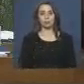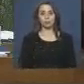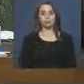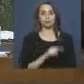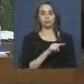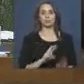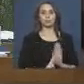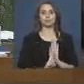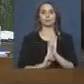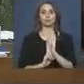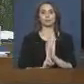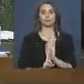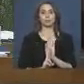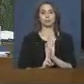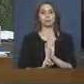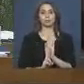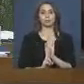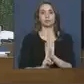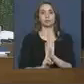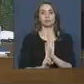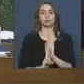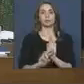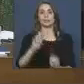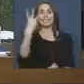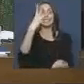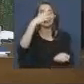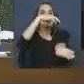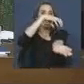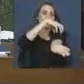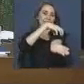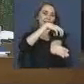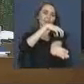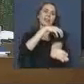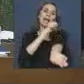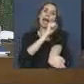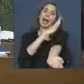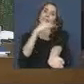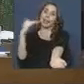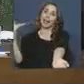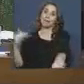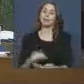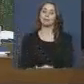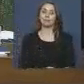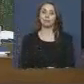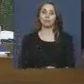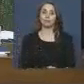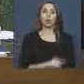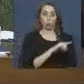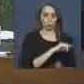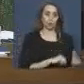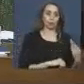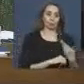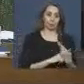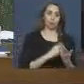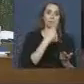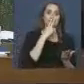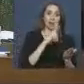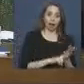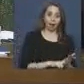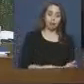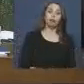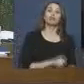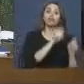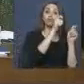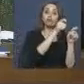representante de la tercera región del país, Atacama. Los oficios por usted